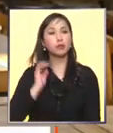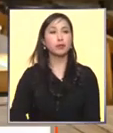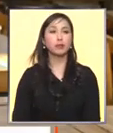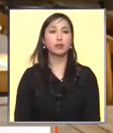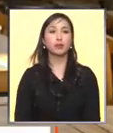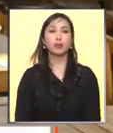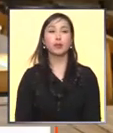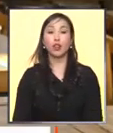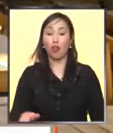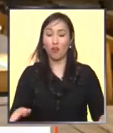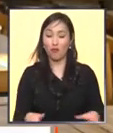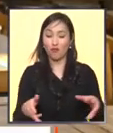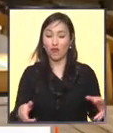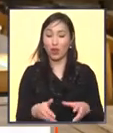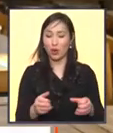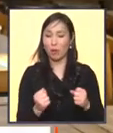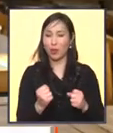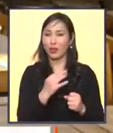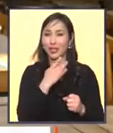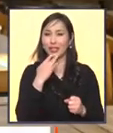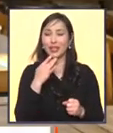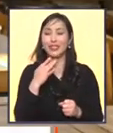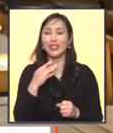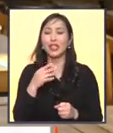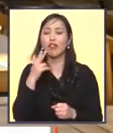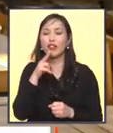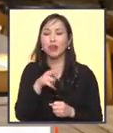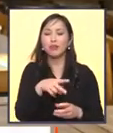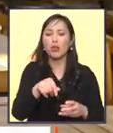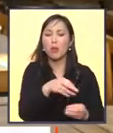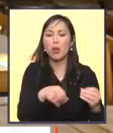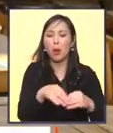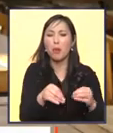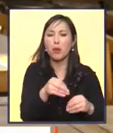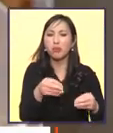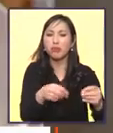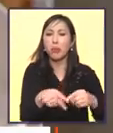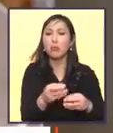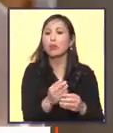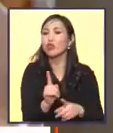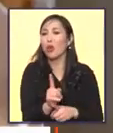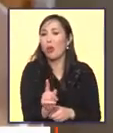verduras potente, se nota que no está condimentado, no tiene muchos aliños, 100% fresco.